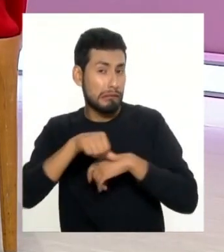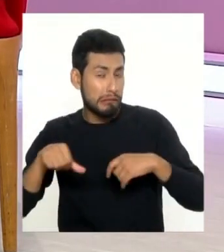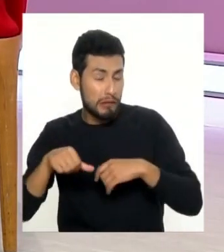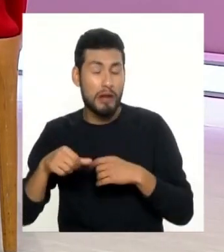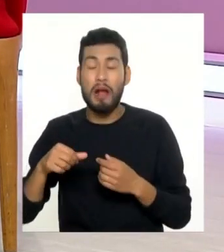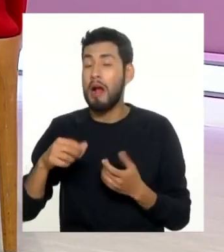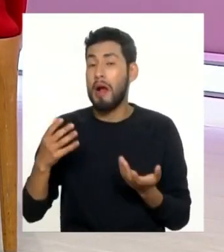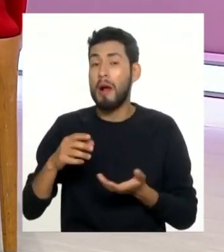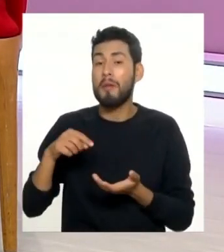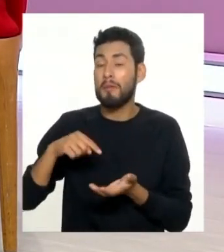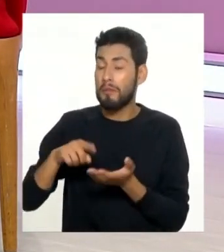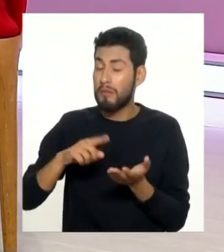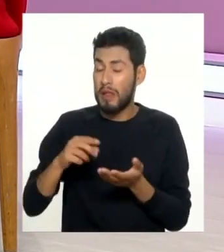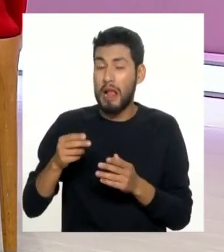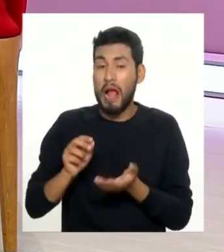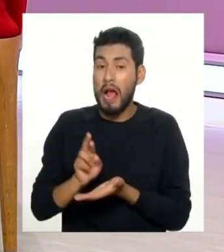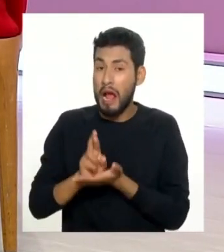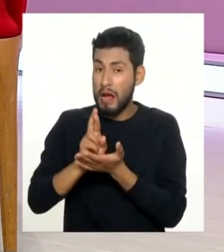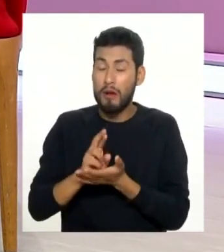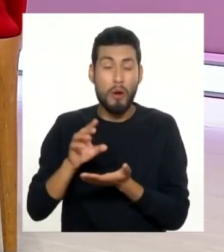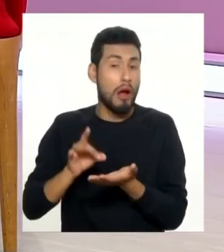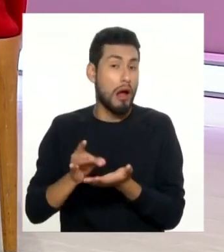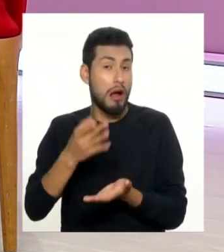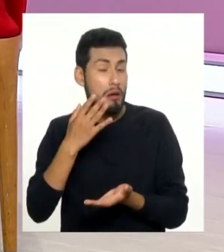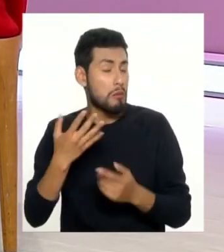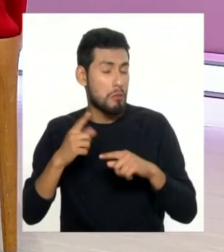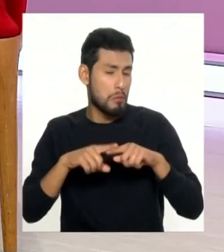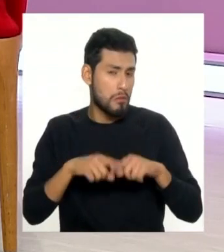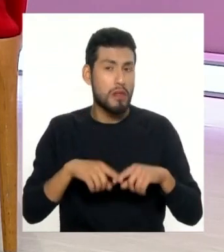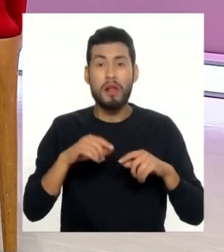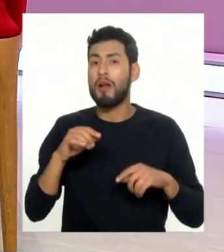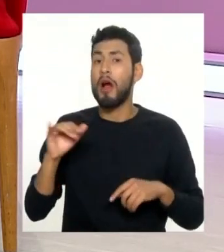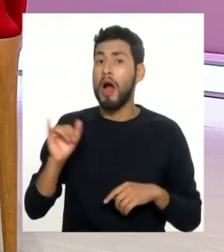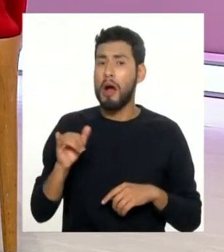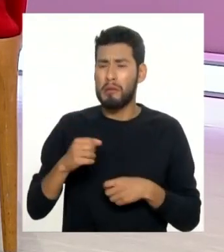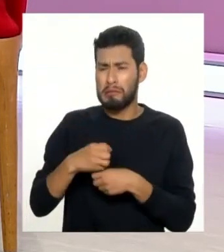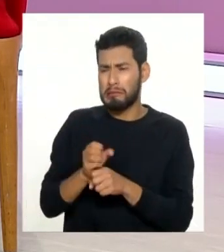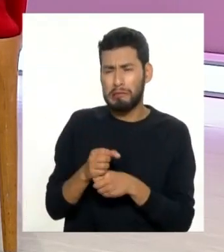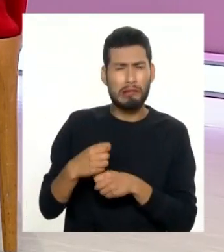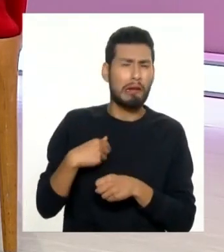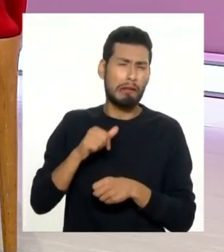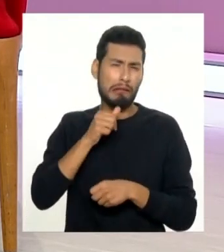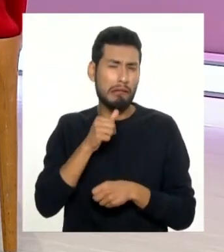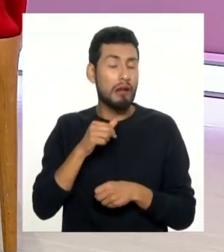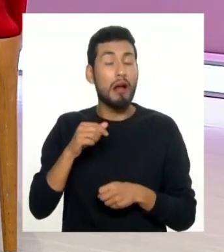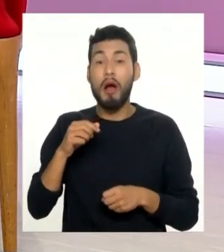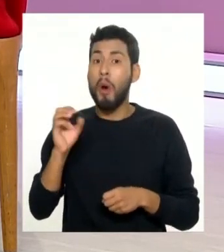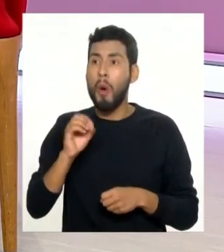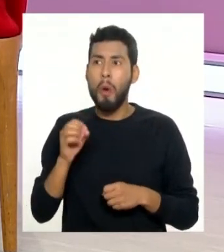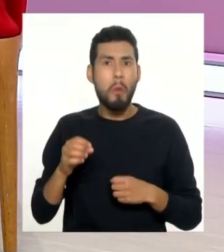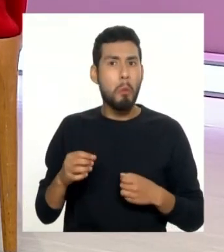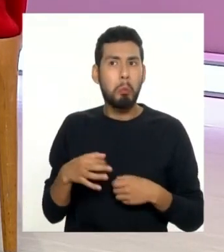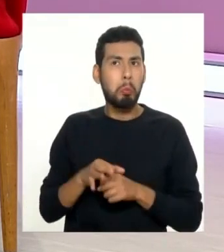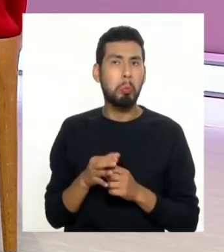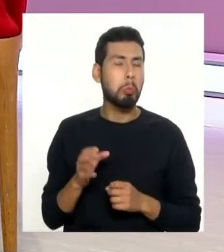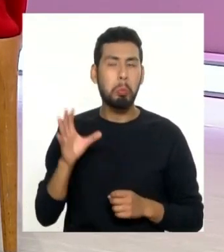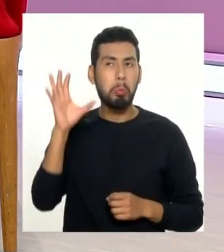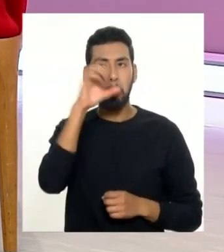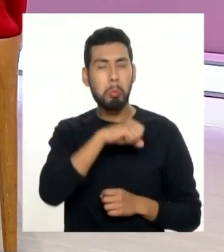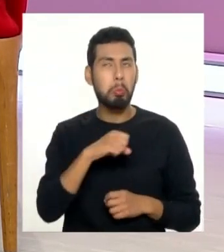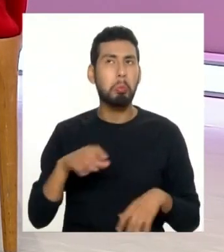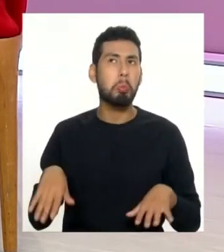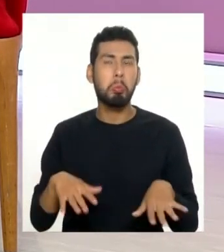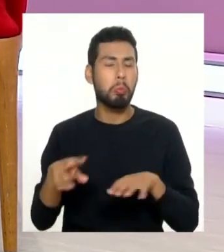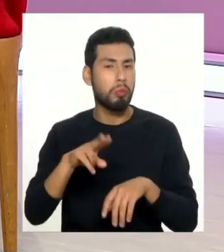haber hernias discales, en realidad sin síntomas también. Y el día de hoy vamos a aprender acerca de esta patología, de